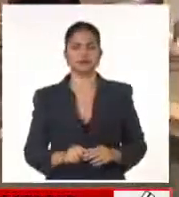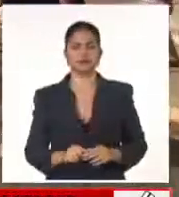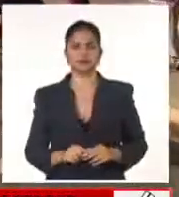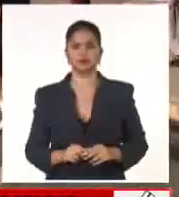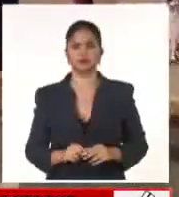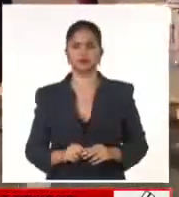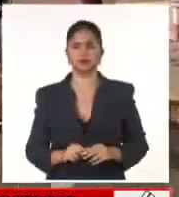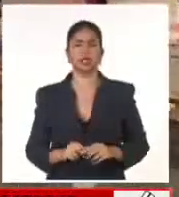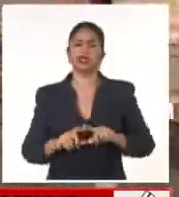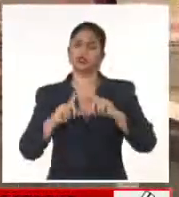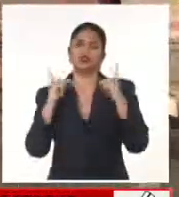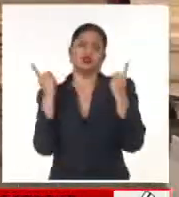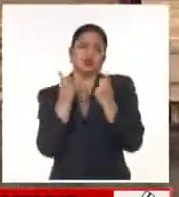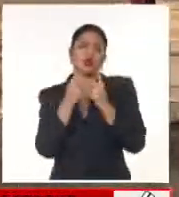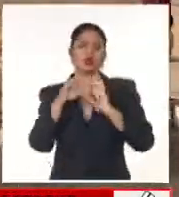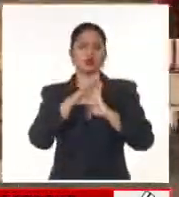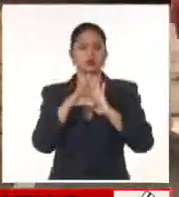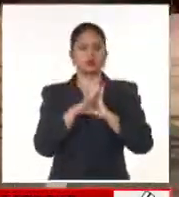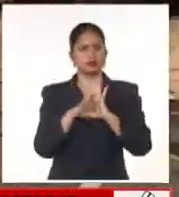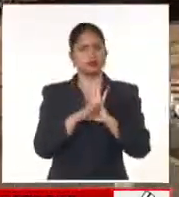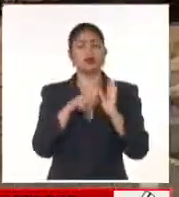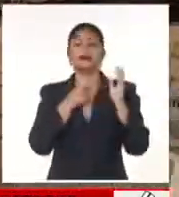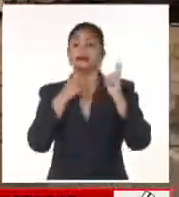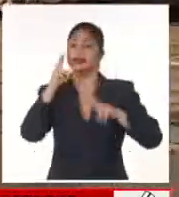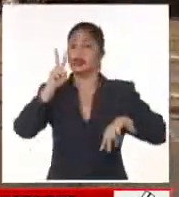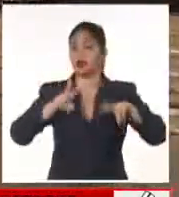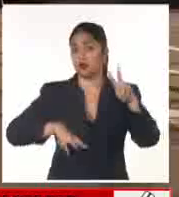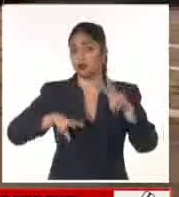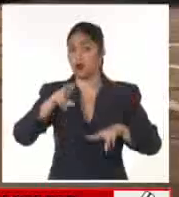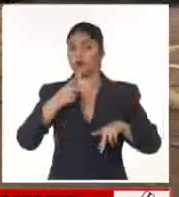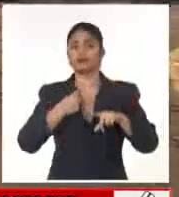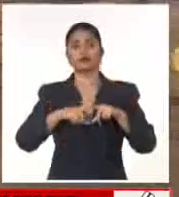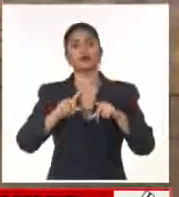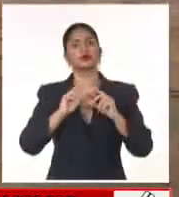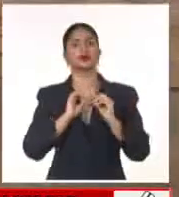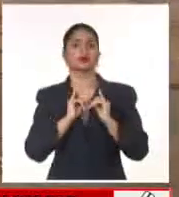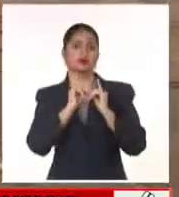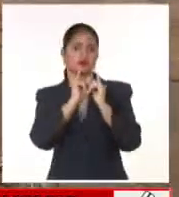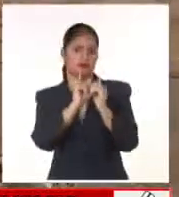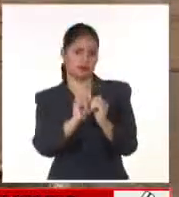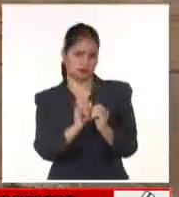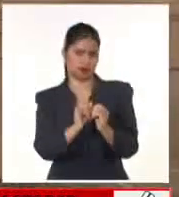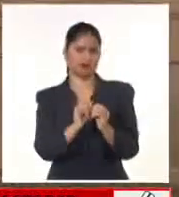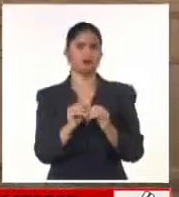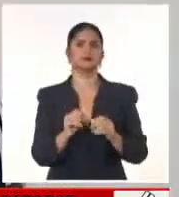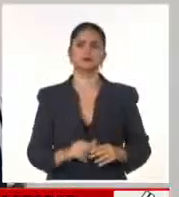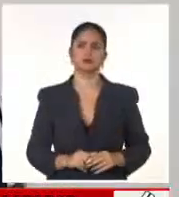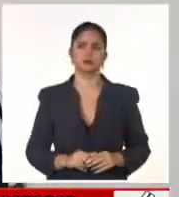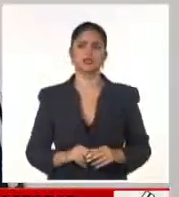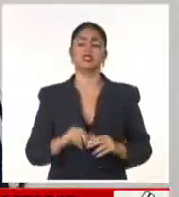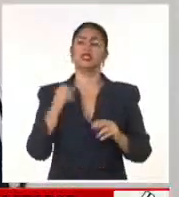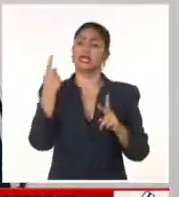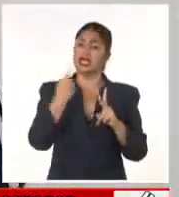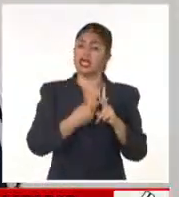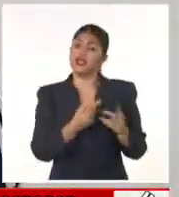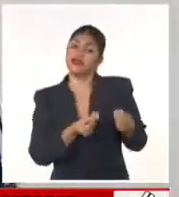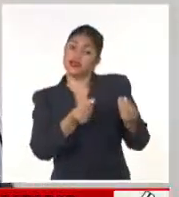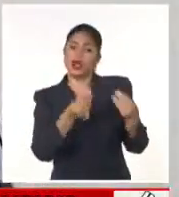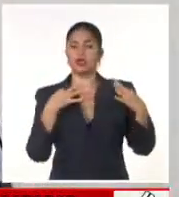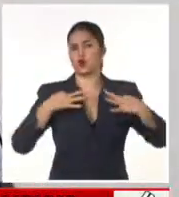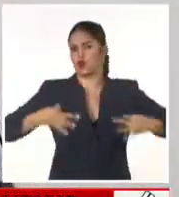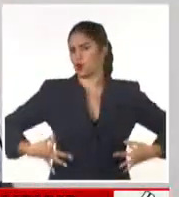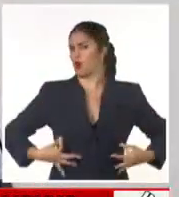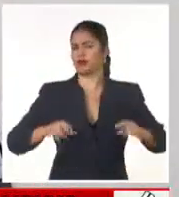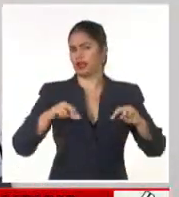eso preparado, más otras informaciones y, por supuesto, el pullover del evento. Por eso es que no